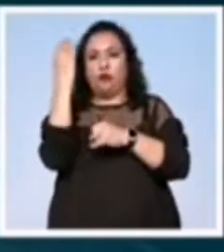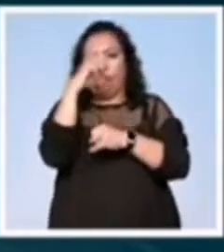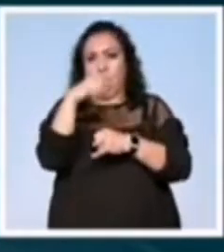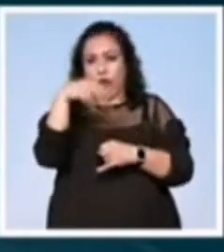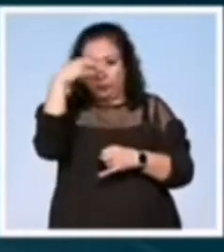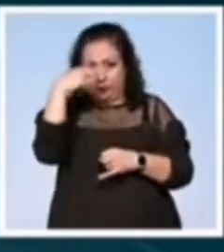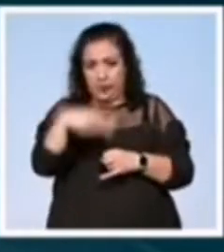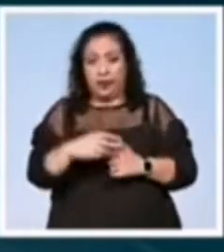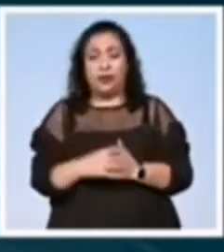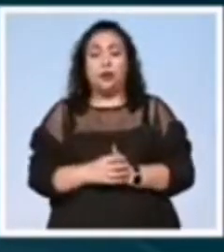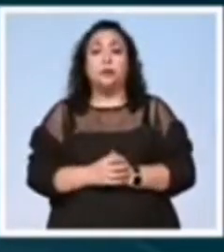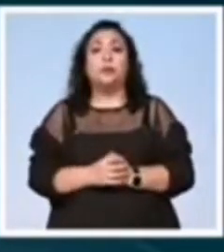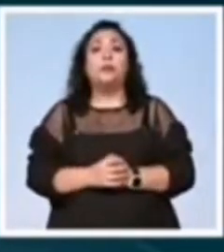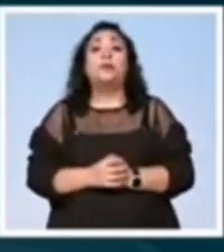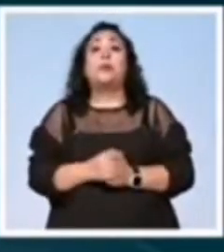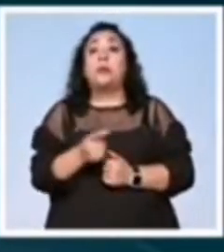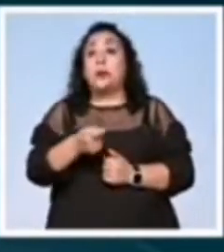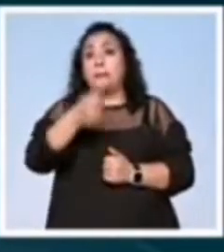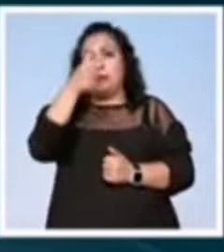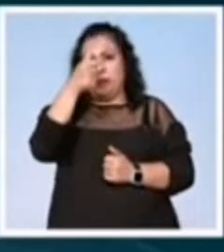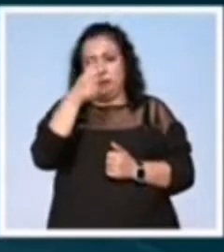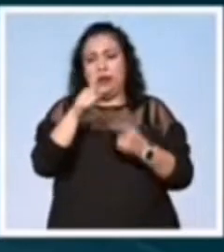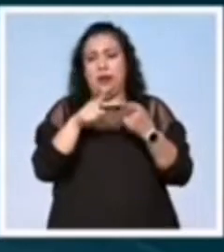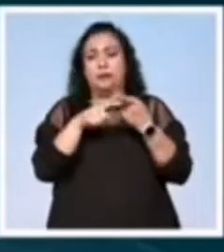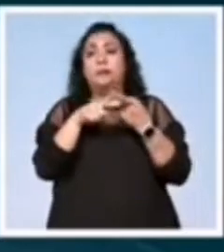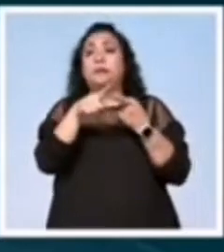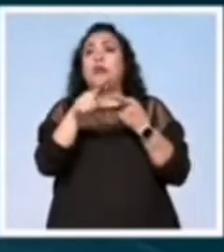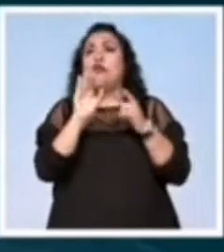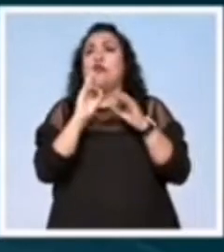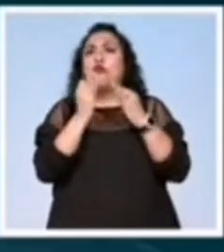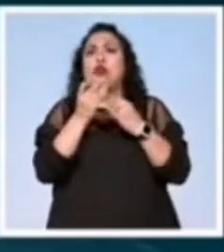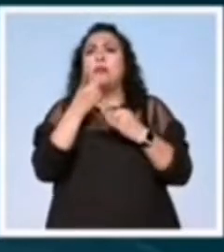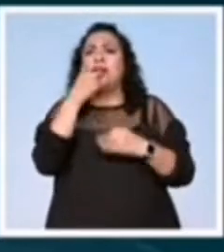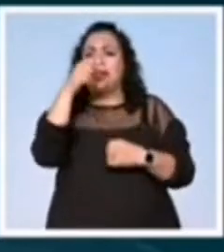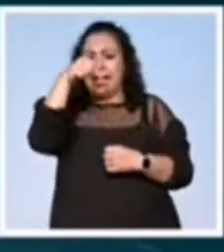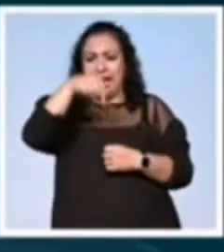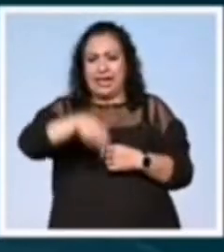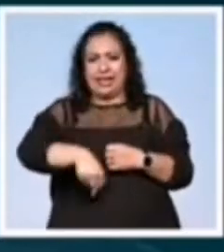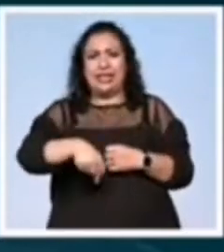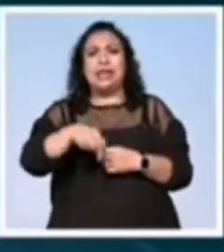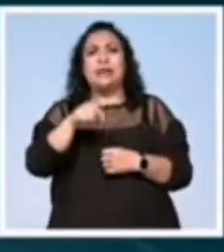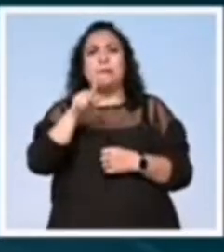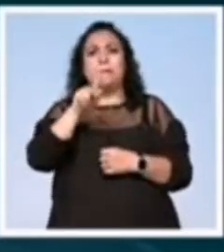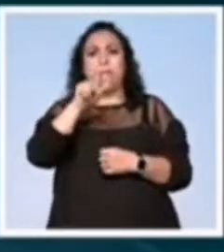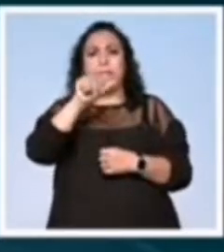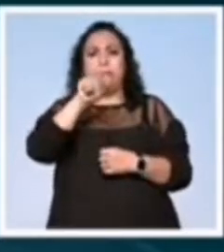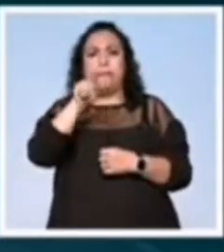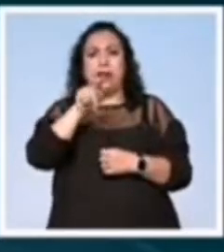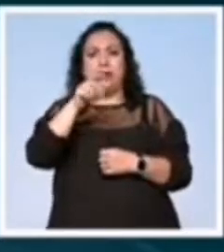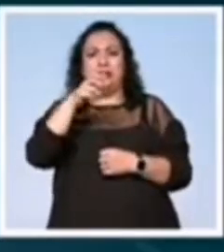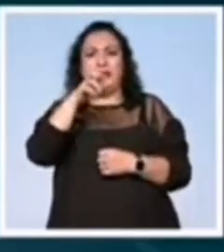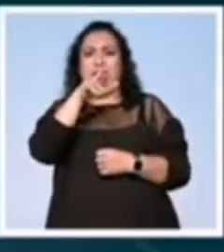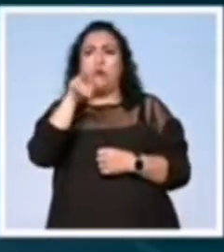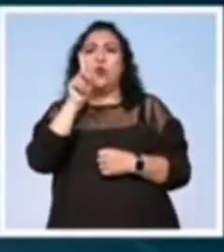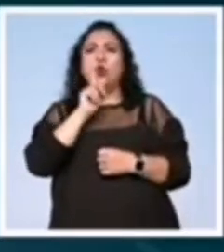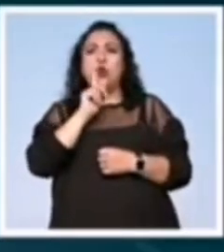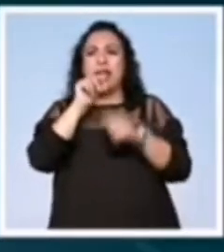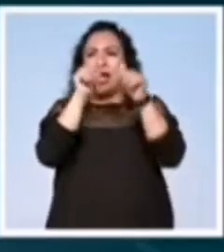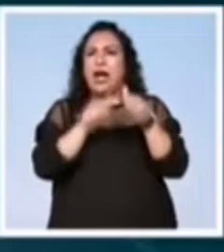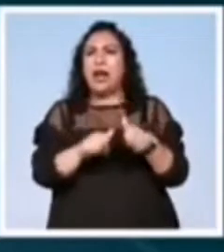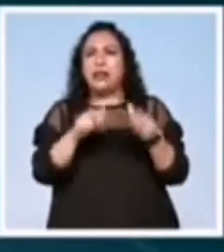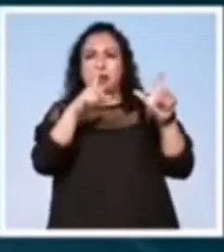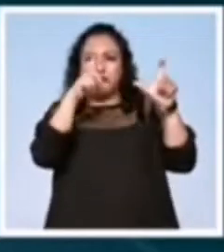México. La primera de ellas es Formas de Decir Aquí, de Paz Errázuriz. Esta artista utiliza el